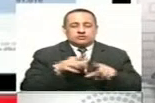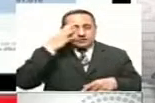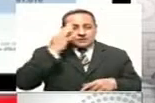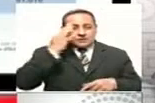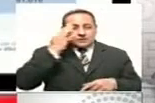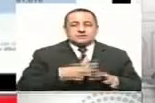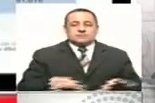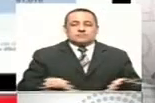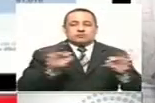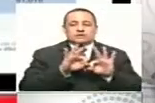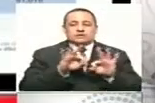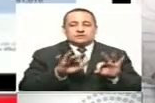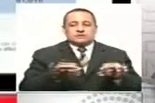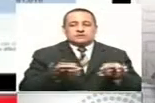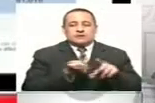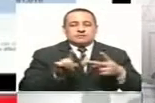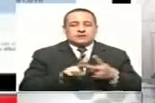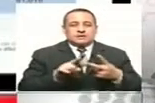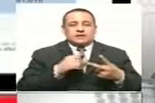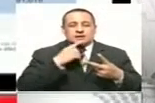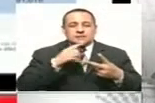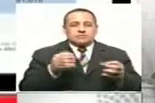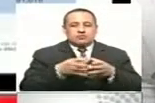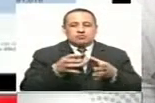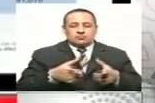importante. De igual forma, en el organismo